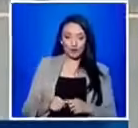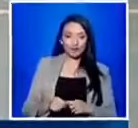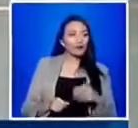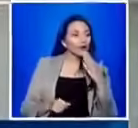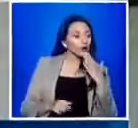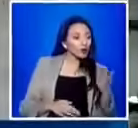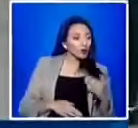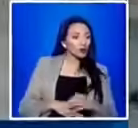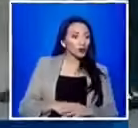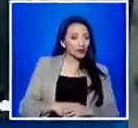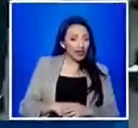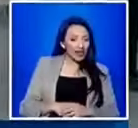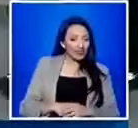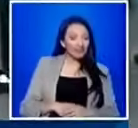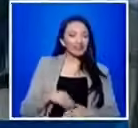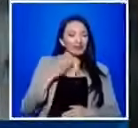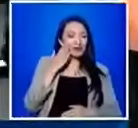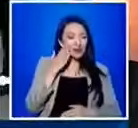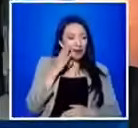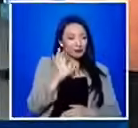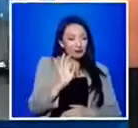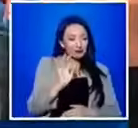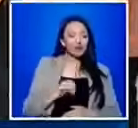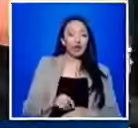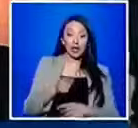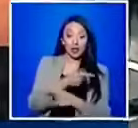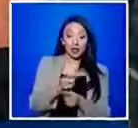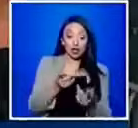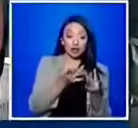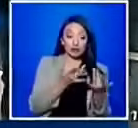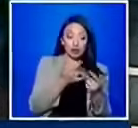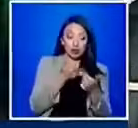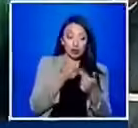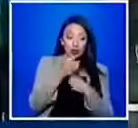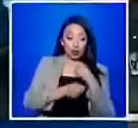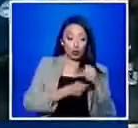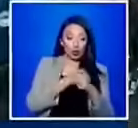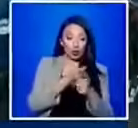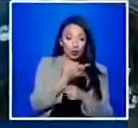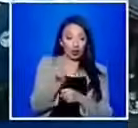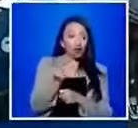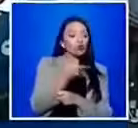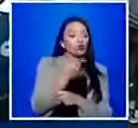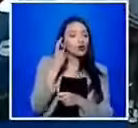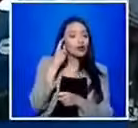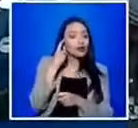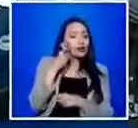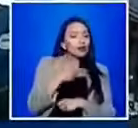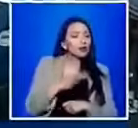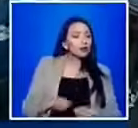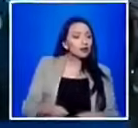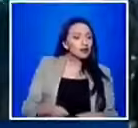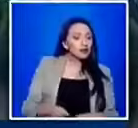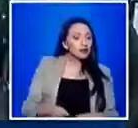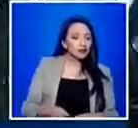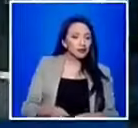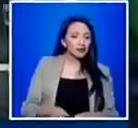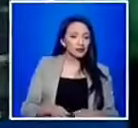Muchas gracias, mamita. Todos contentos, esperando que sea un buen año para todos, ¿no? ¿Cuál es la expectativa?